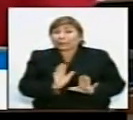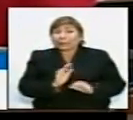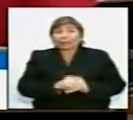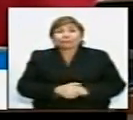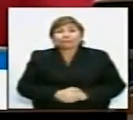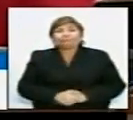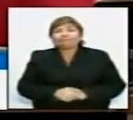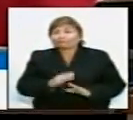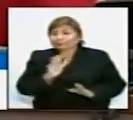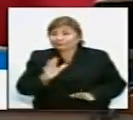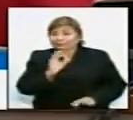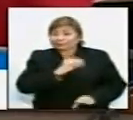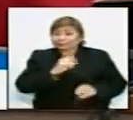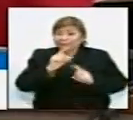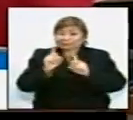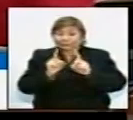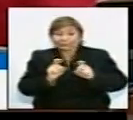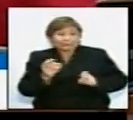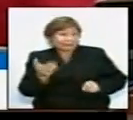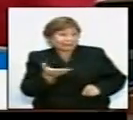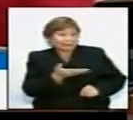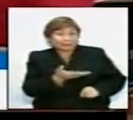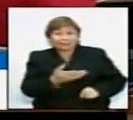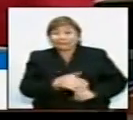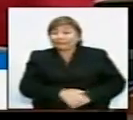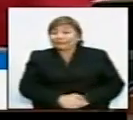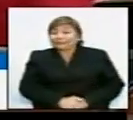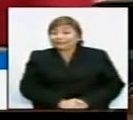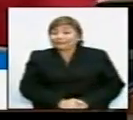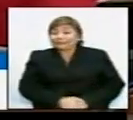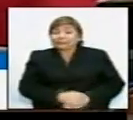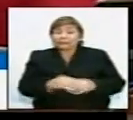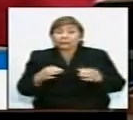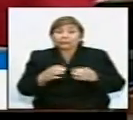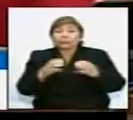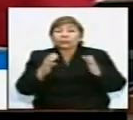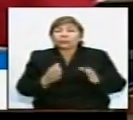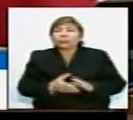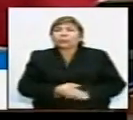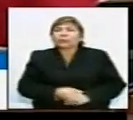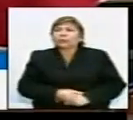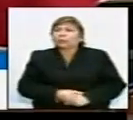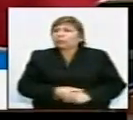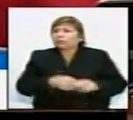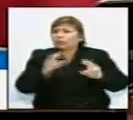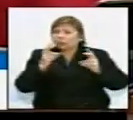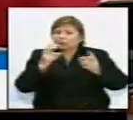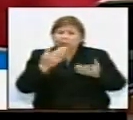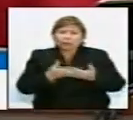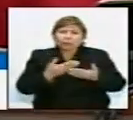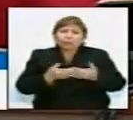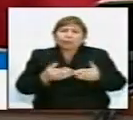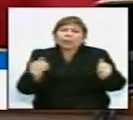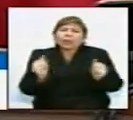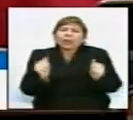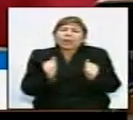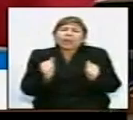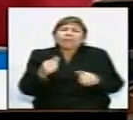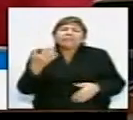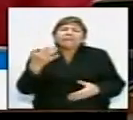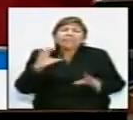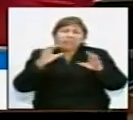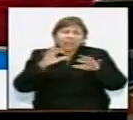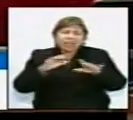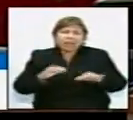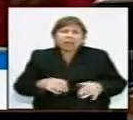Y aprovechando una de las preguntas que nos hacían los congresistas, el tema de heladas y friajes, ¿no?